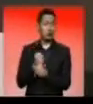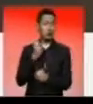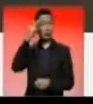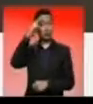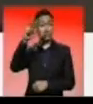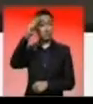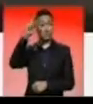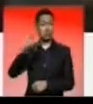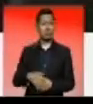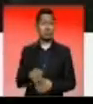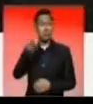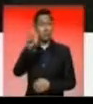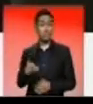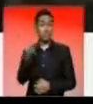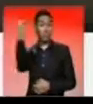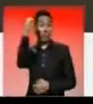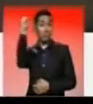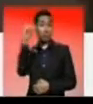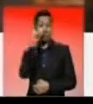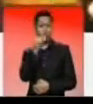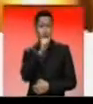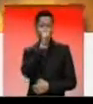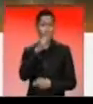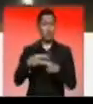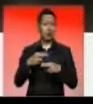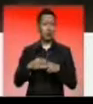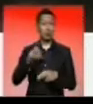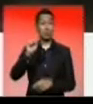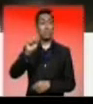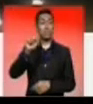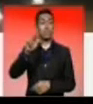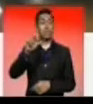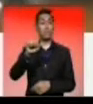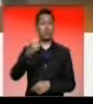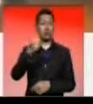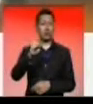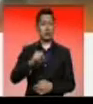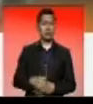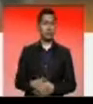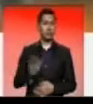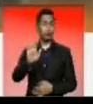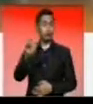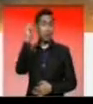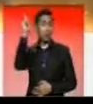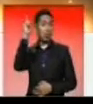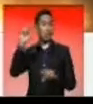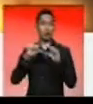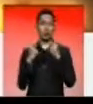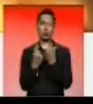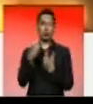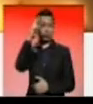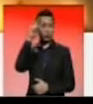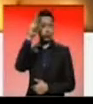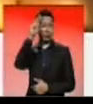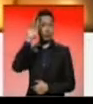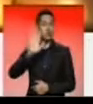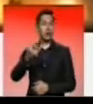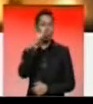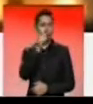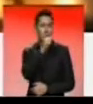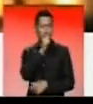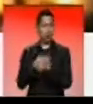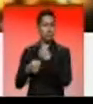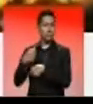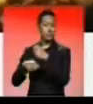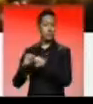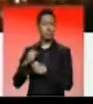fue abatido el capo Juan Francisco Patrón Sánchez, conocido también como el H2, líder del cártel mexicano de los Beltrán Leyva. La